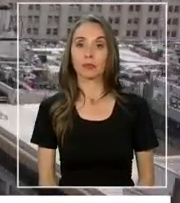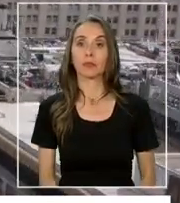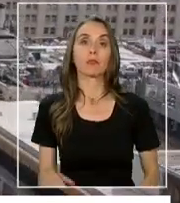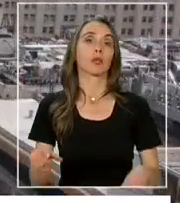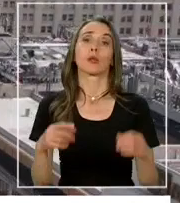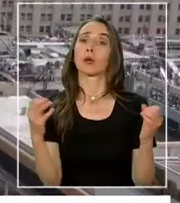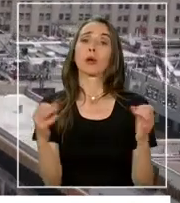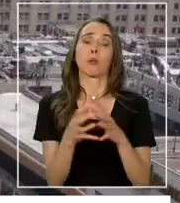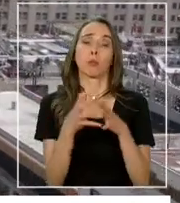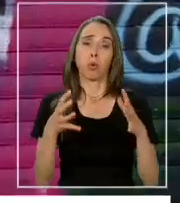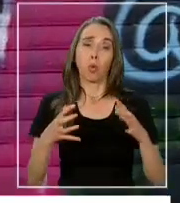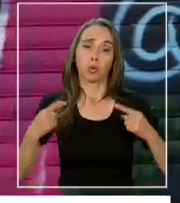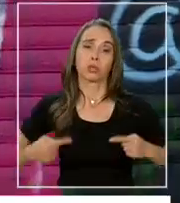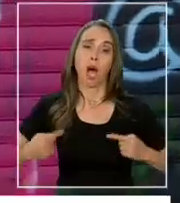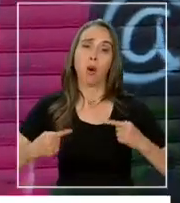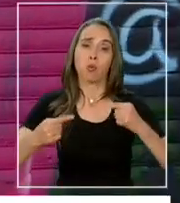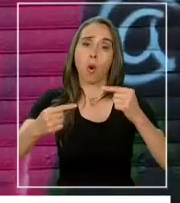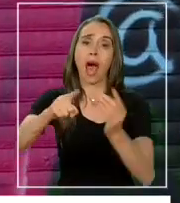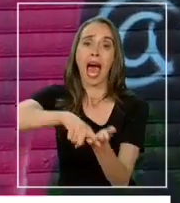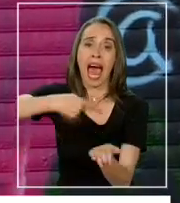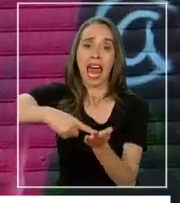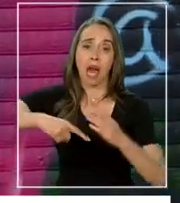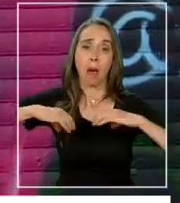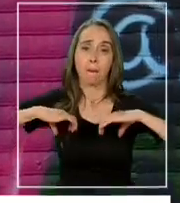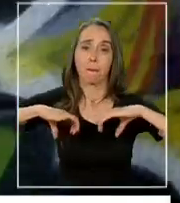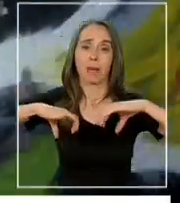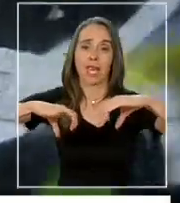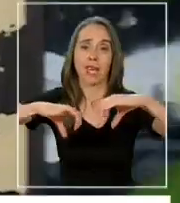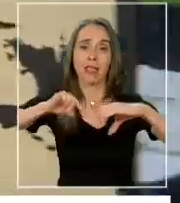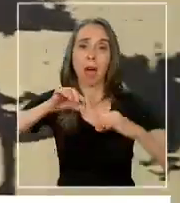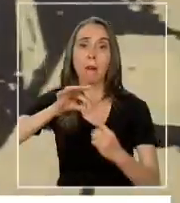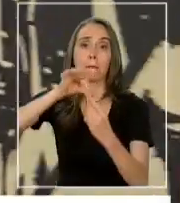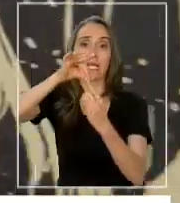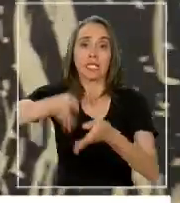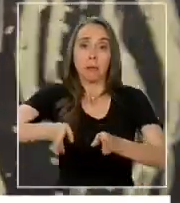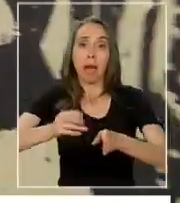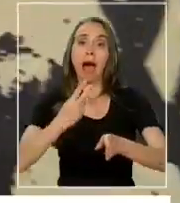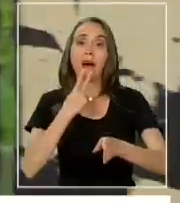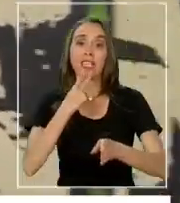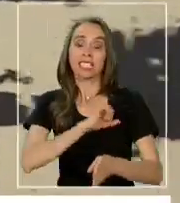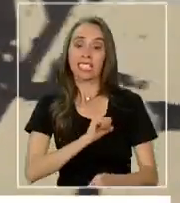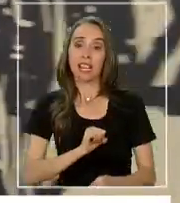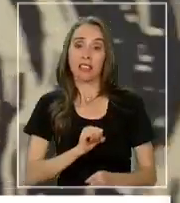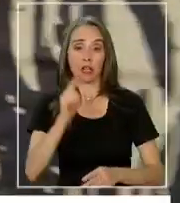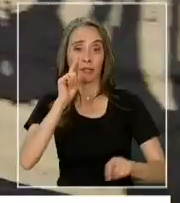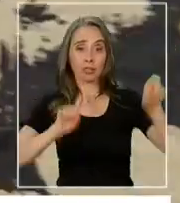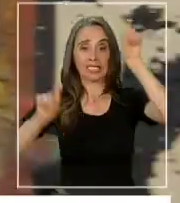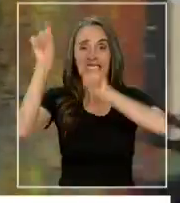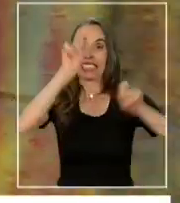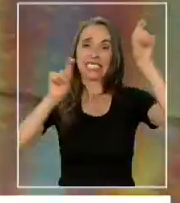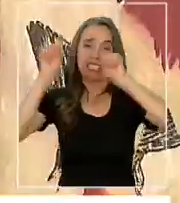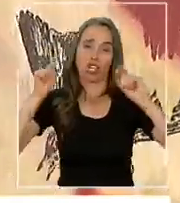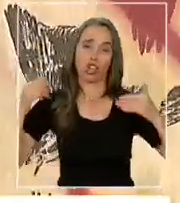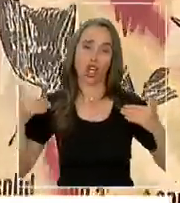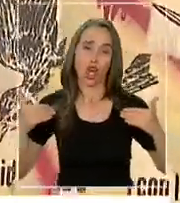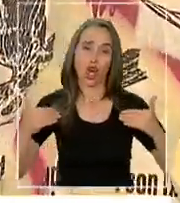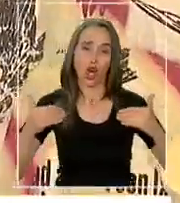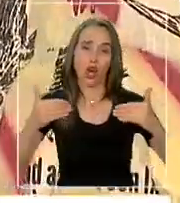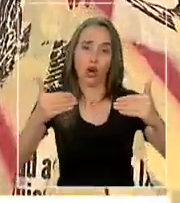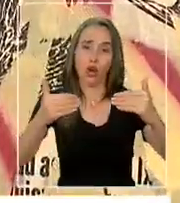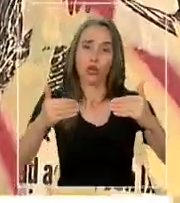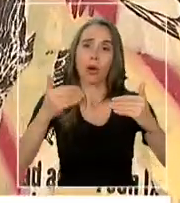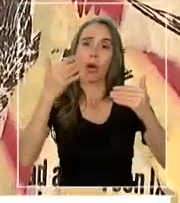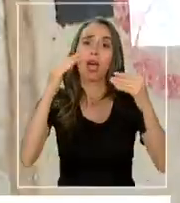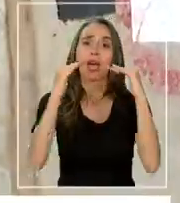Son decenas de cuadras de la Alameda, la principal avenida de Santiago, que hoy están llenas de grafitis y su mayoría en